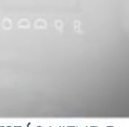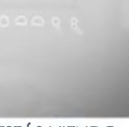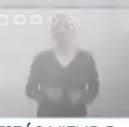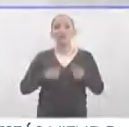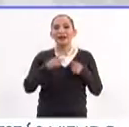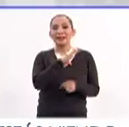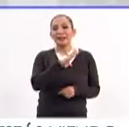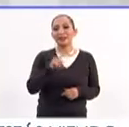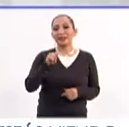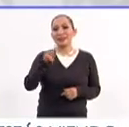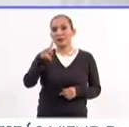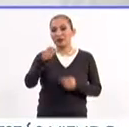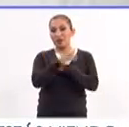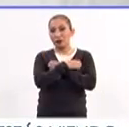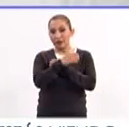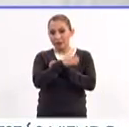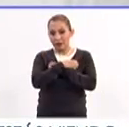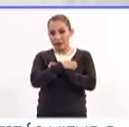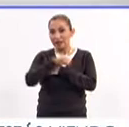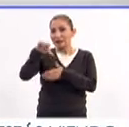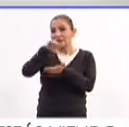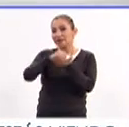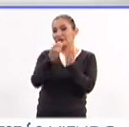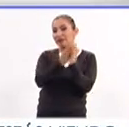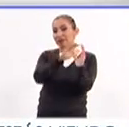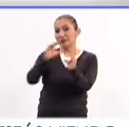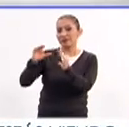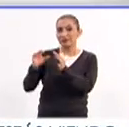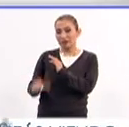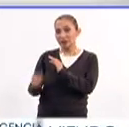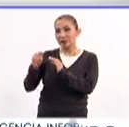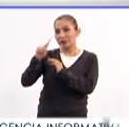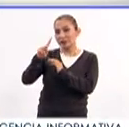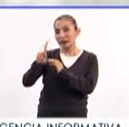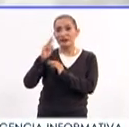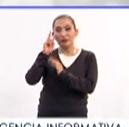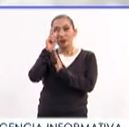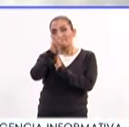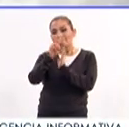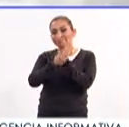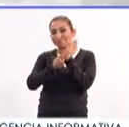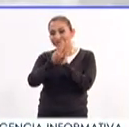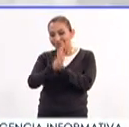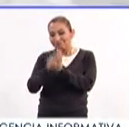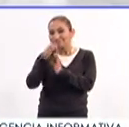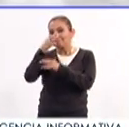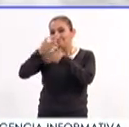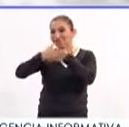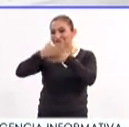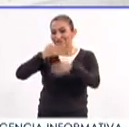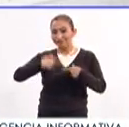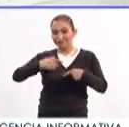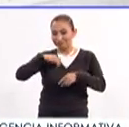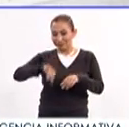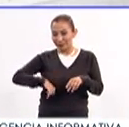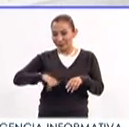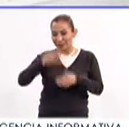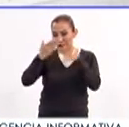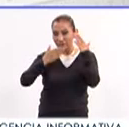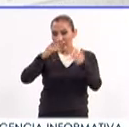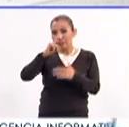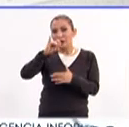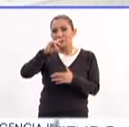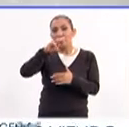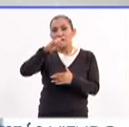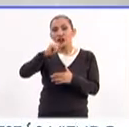La Dirección General de Televisión Educativa y el Centro de Capacitación Televisiva y Audiovisual convocan a todos los interesados a